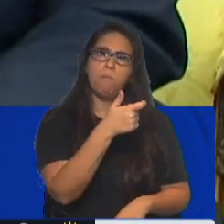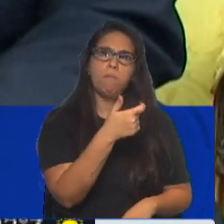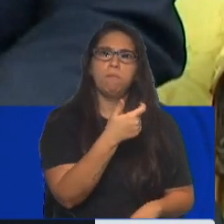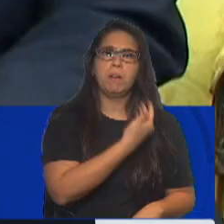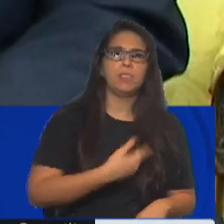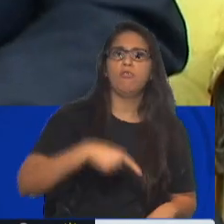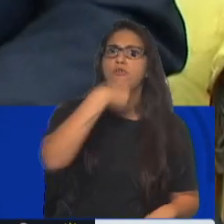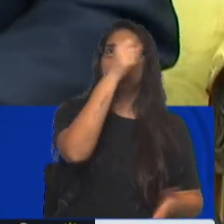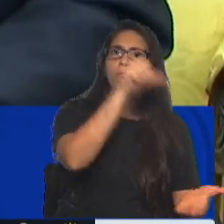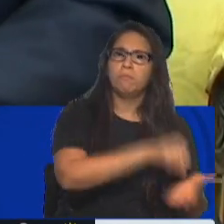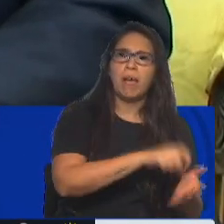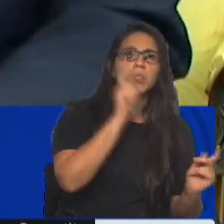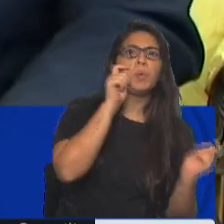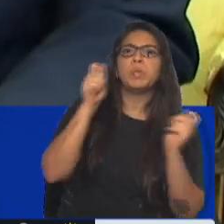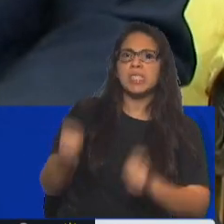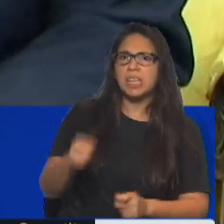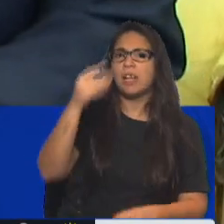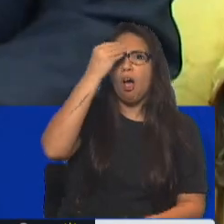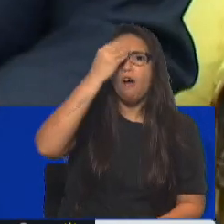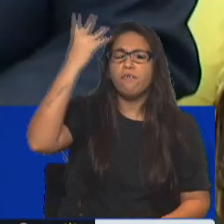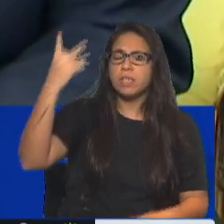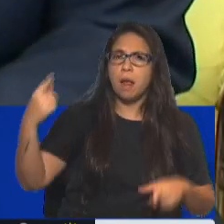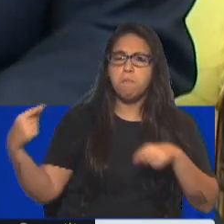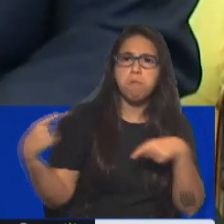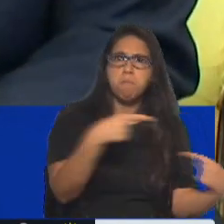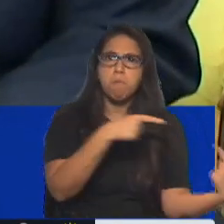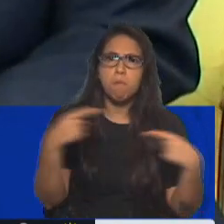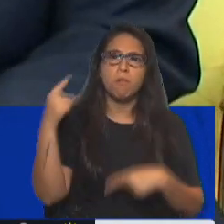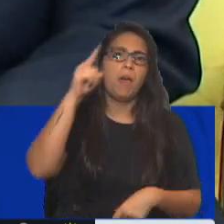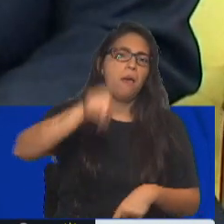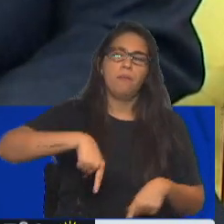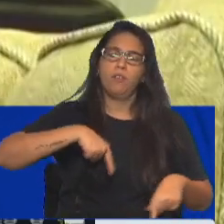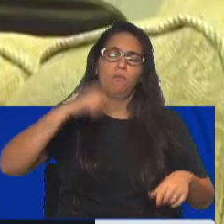extranjero en visita de Estado, las sorpresas no cesan.